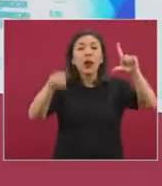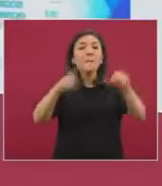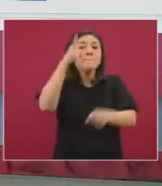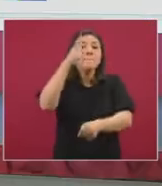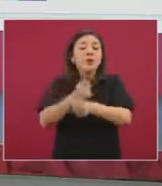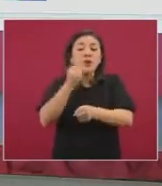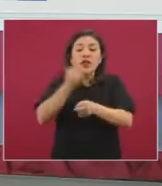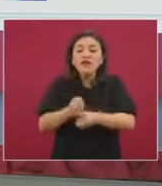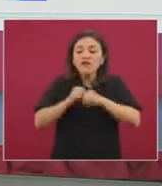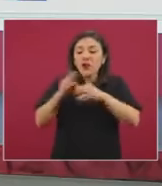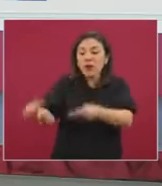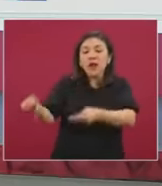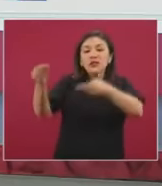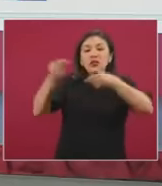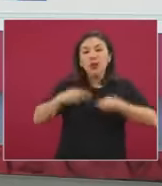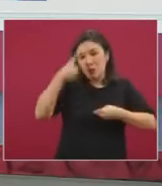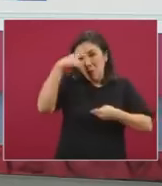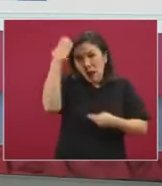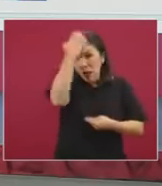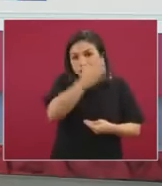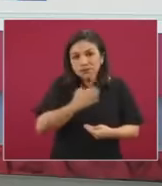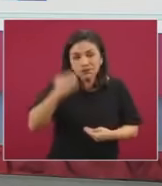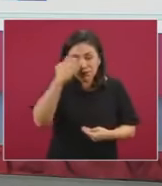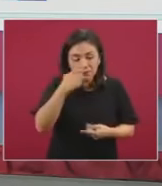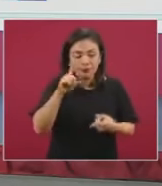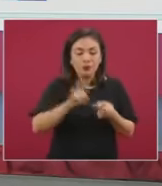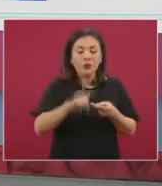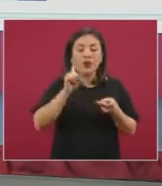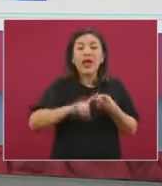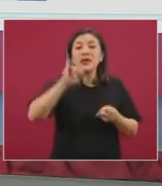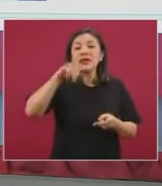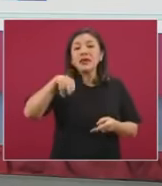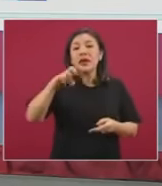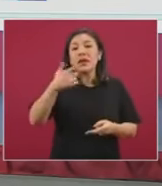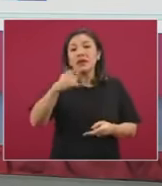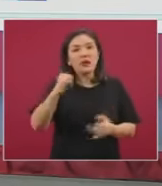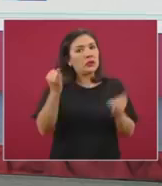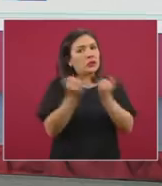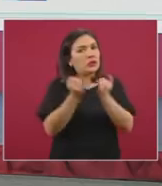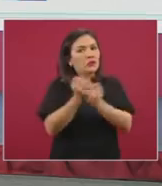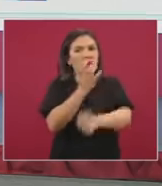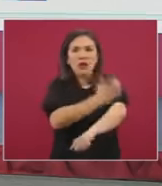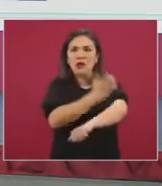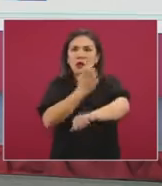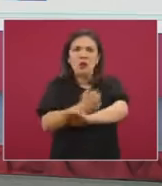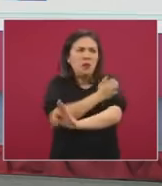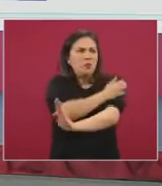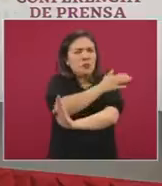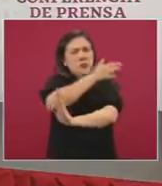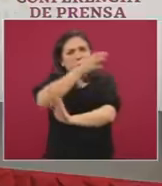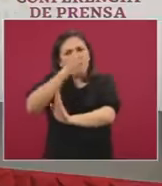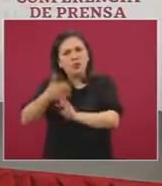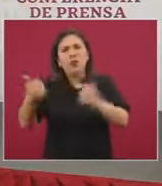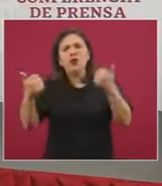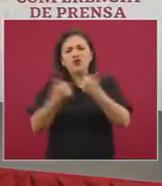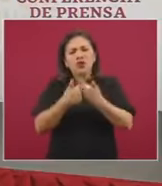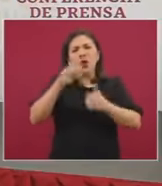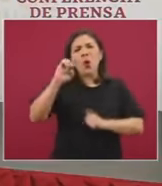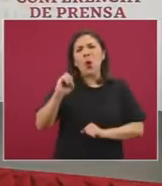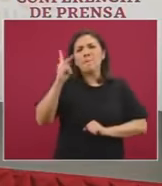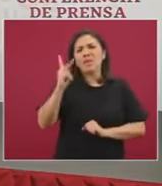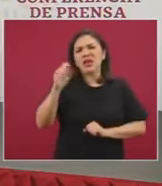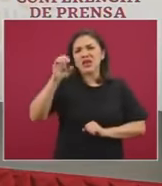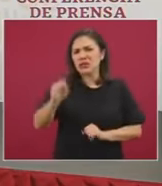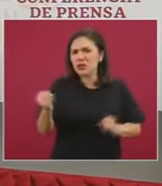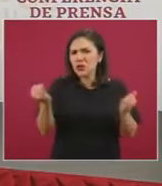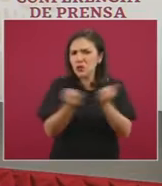primaria del análisis. El INEGI, que nos ha acompañado durante todo este proceso junto con la Organización Panamericana de la